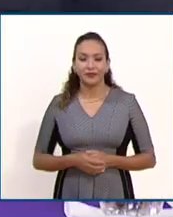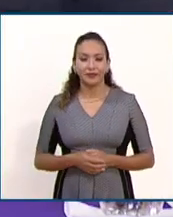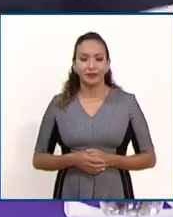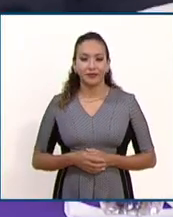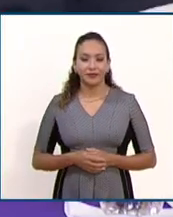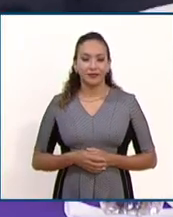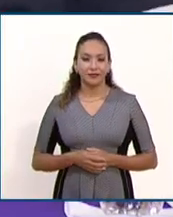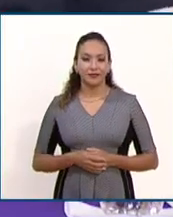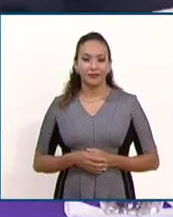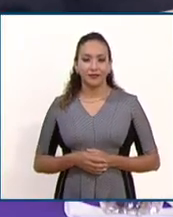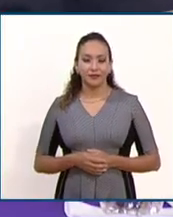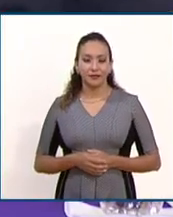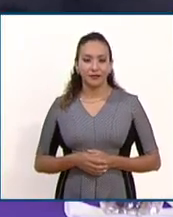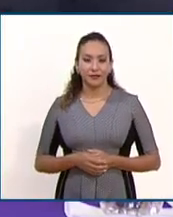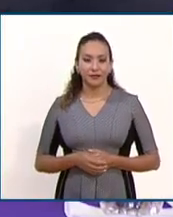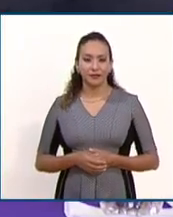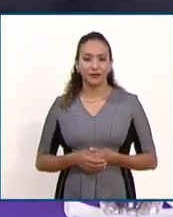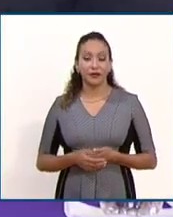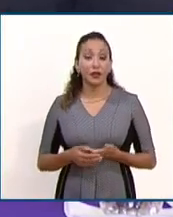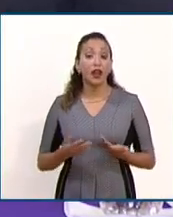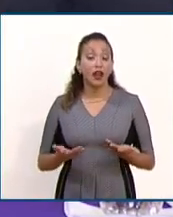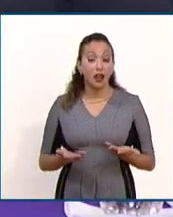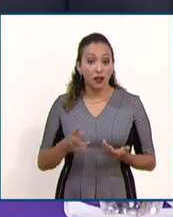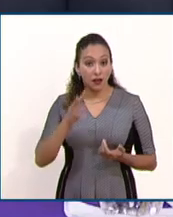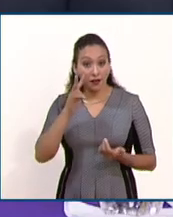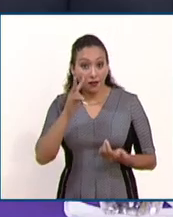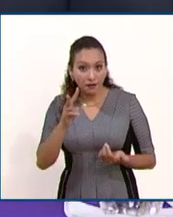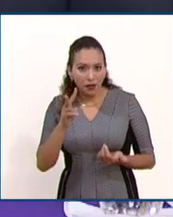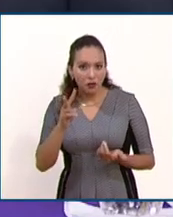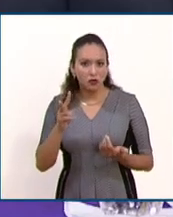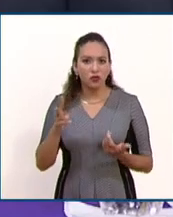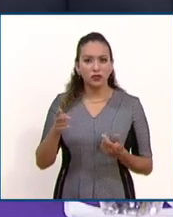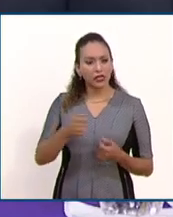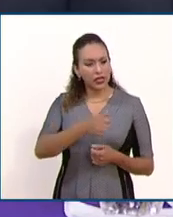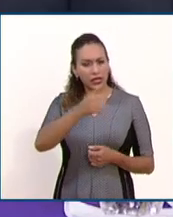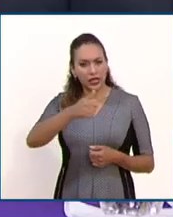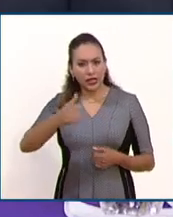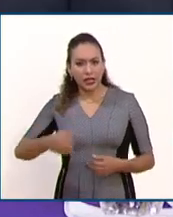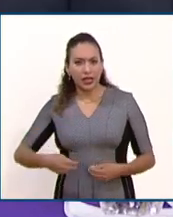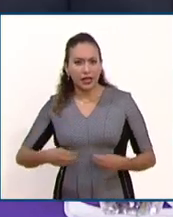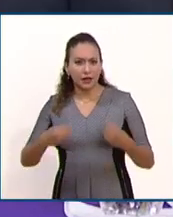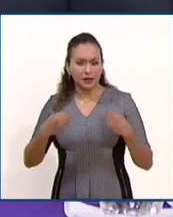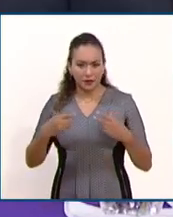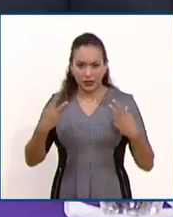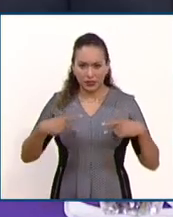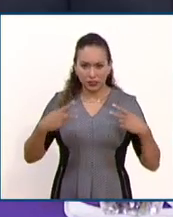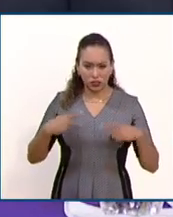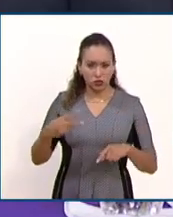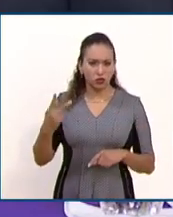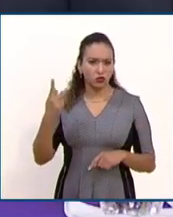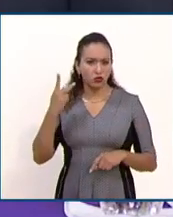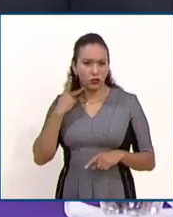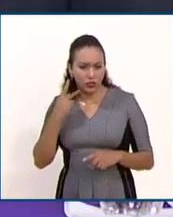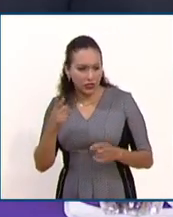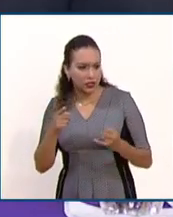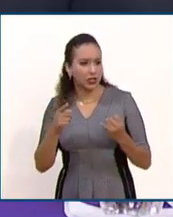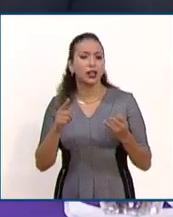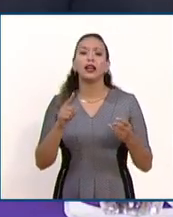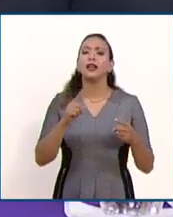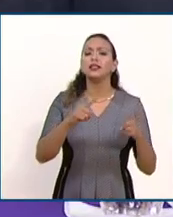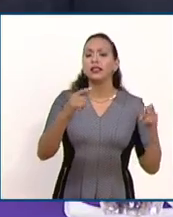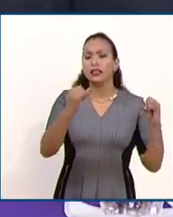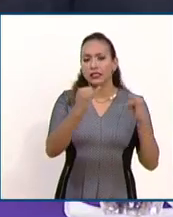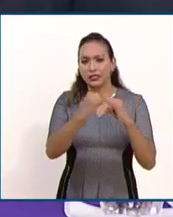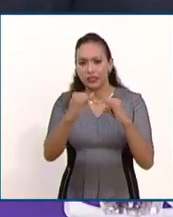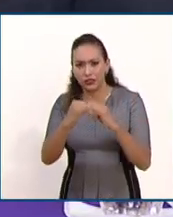Ante el indudable carácter dinámico de la vida política e institucional de cualquier